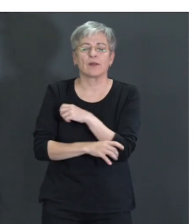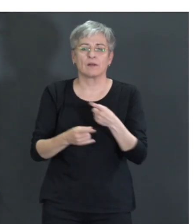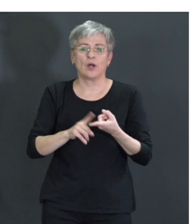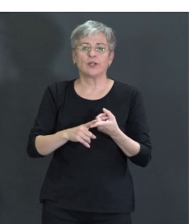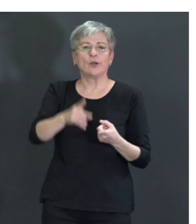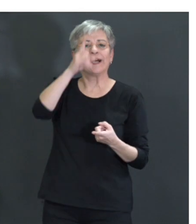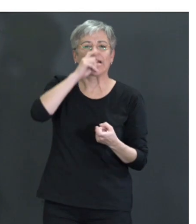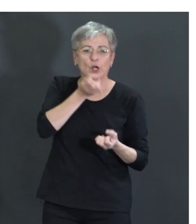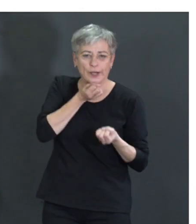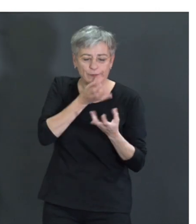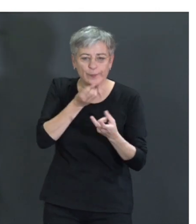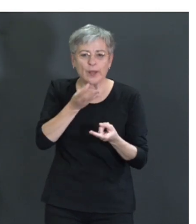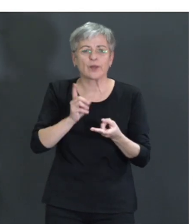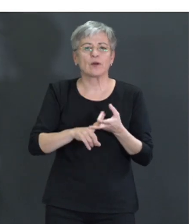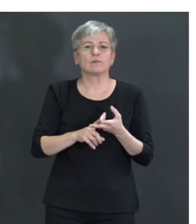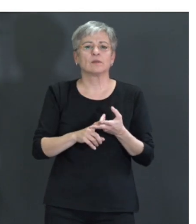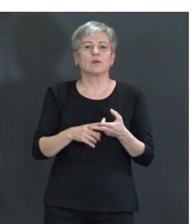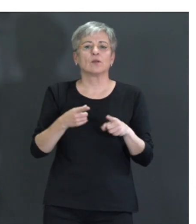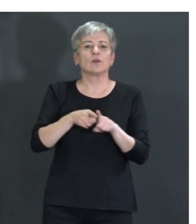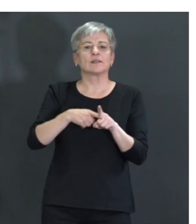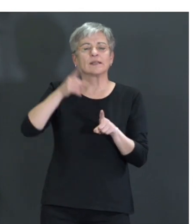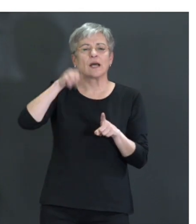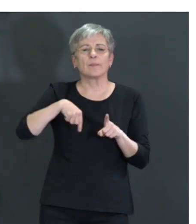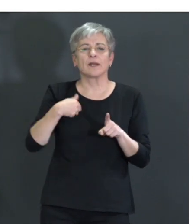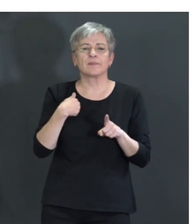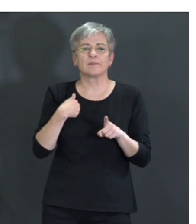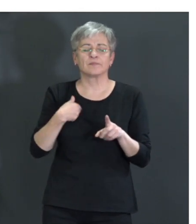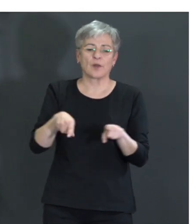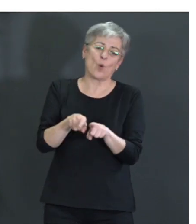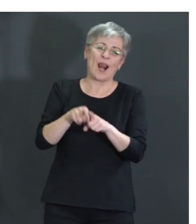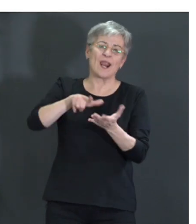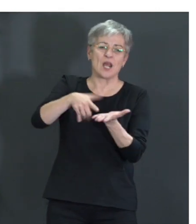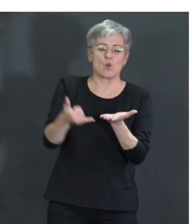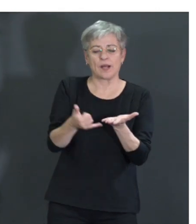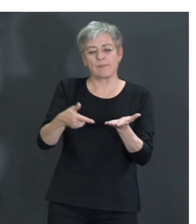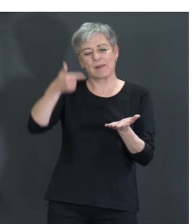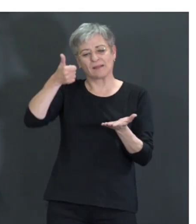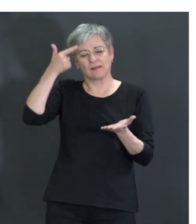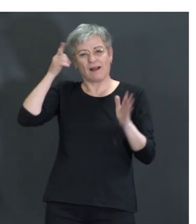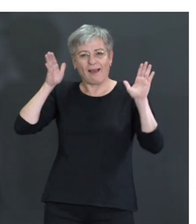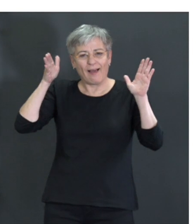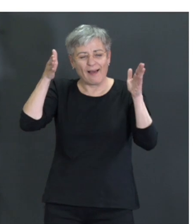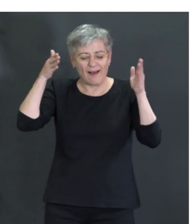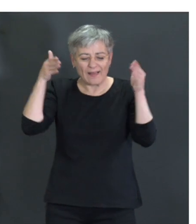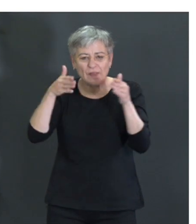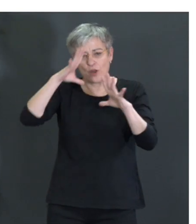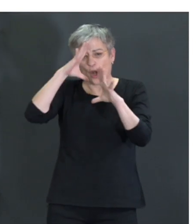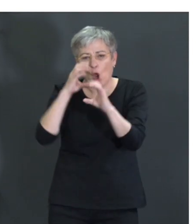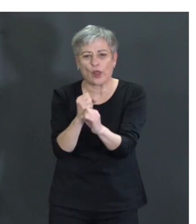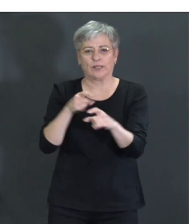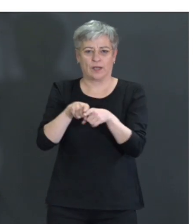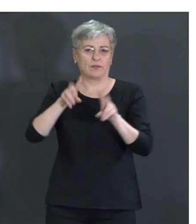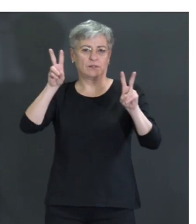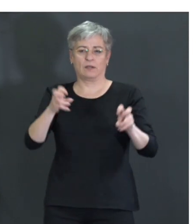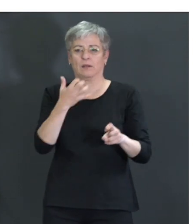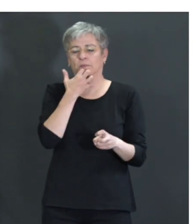recordar información, elementos, y aumentar también, al igual que con el lenguaje, la atención y la concentración. Pues, por ejemplo, dentro